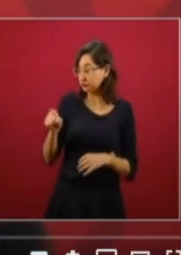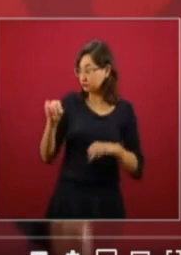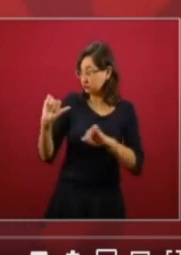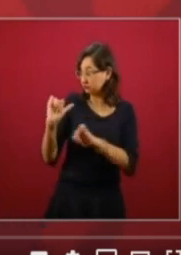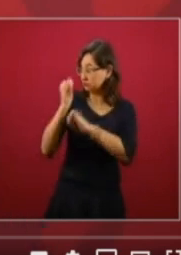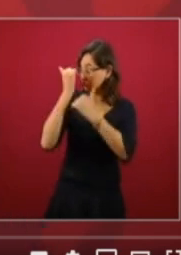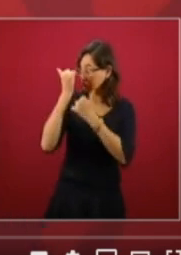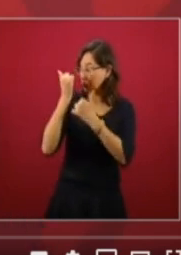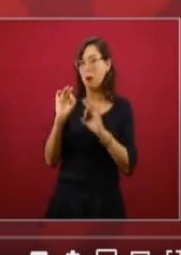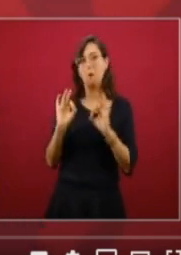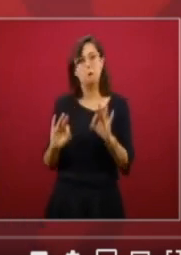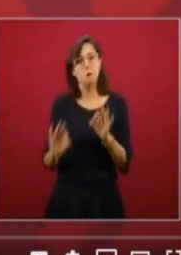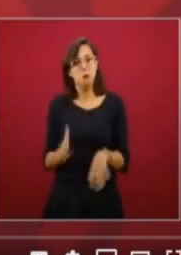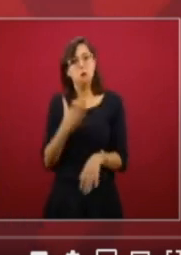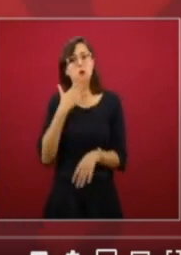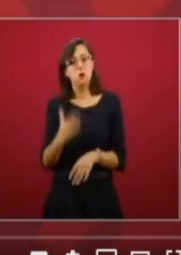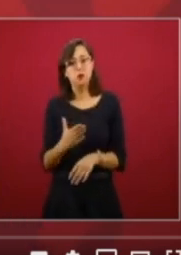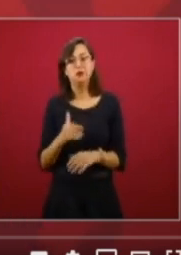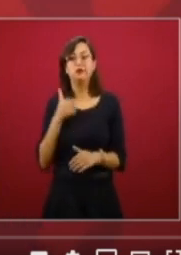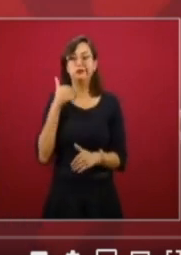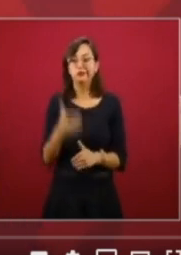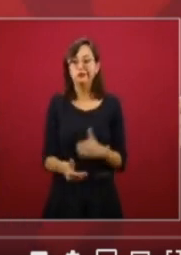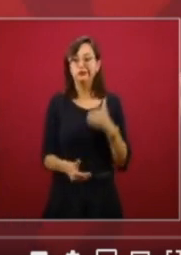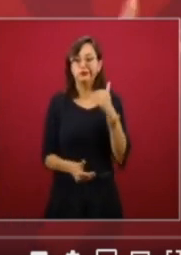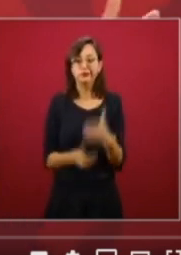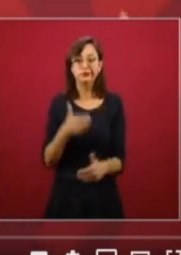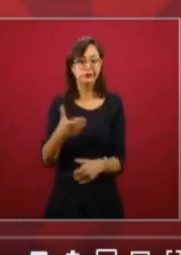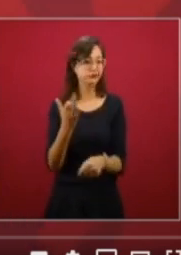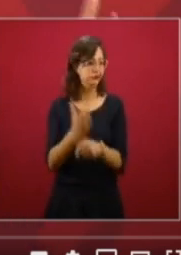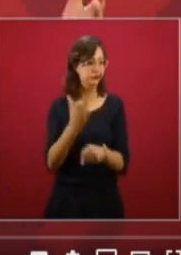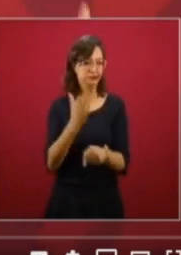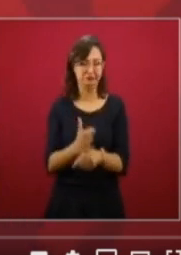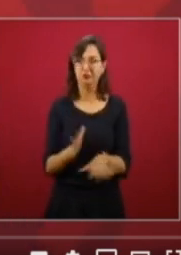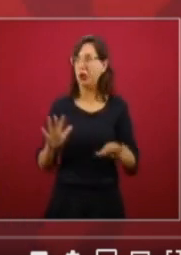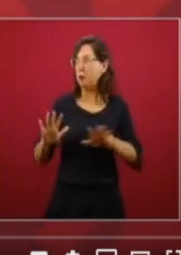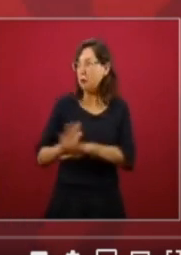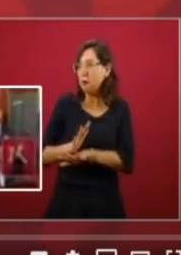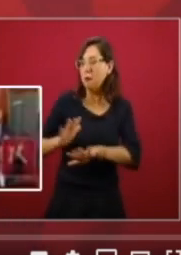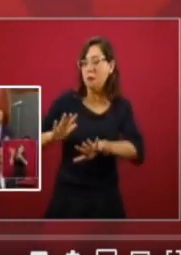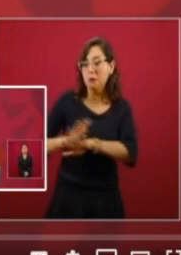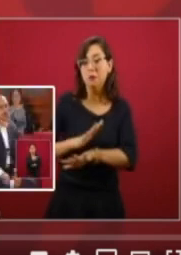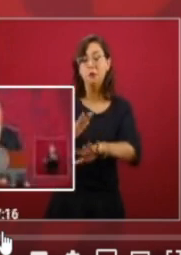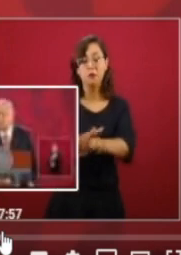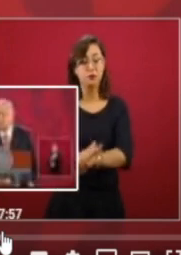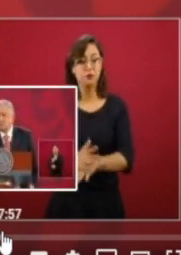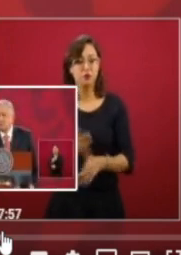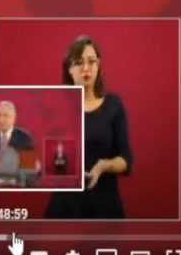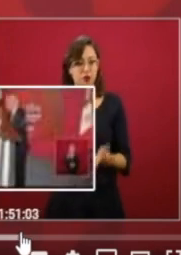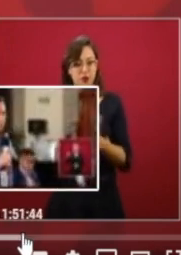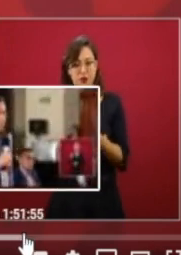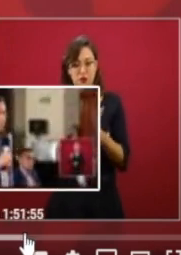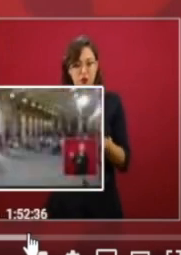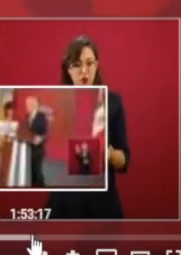Todo eso se está dando, como este apoyo, como esta solidaridad.